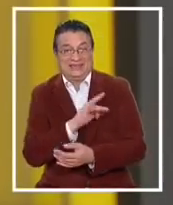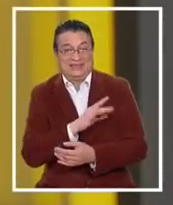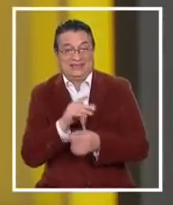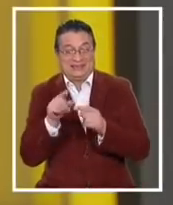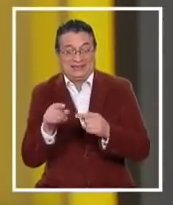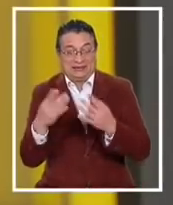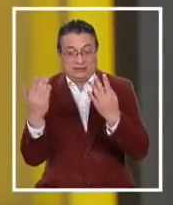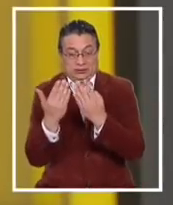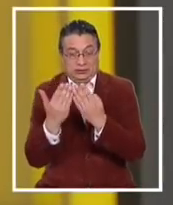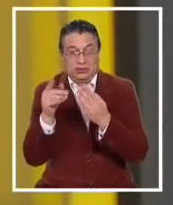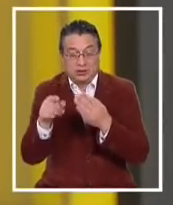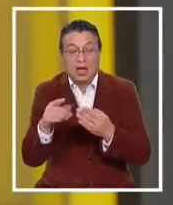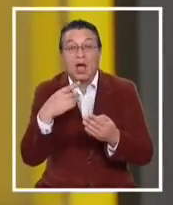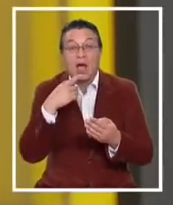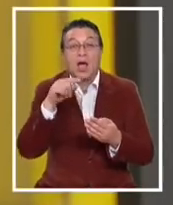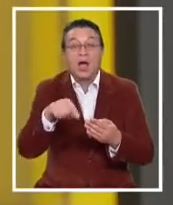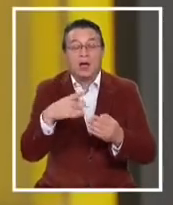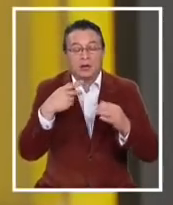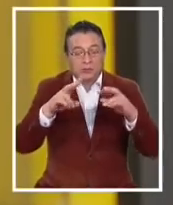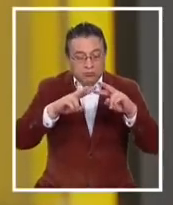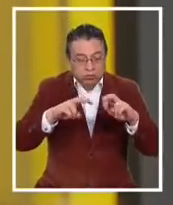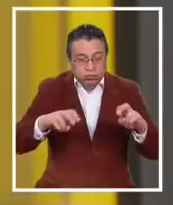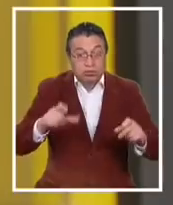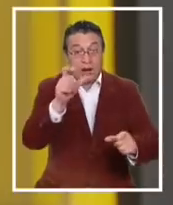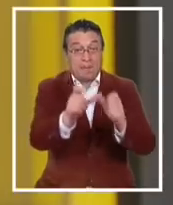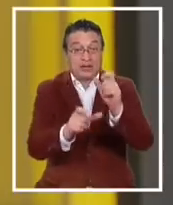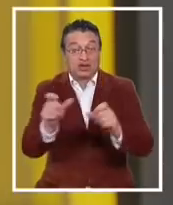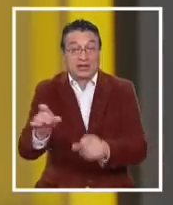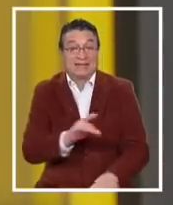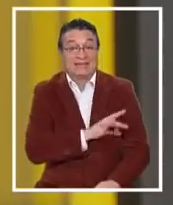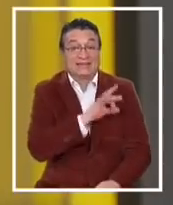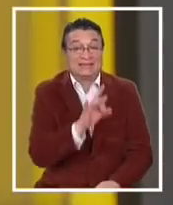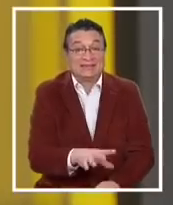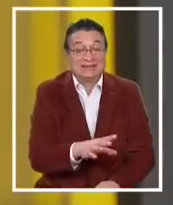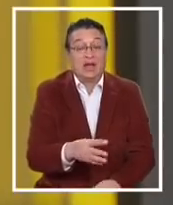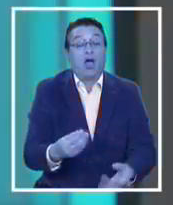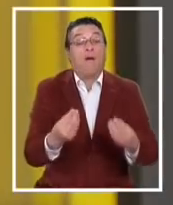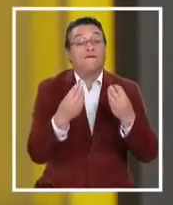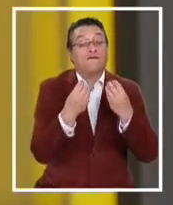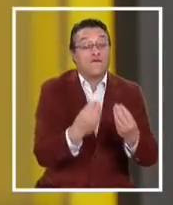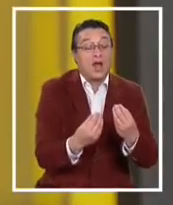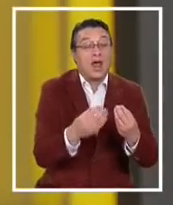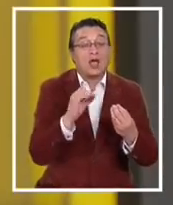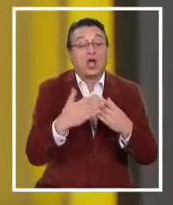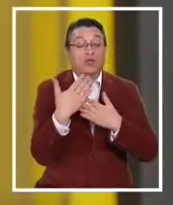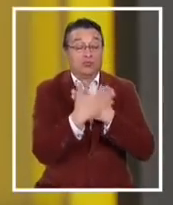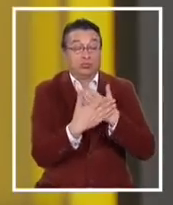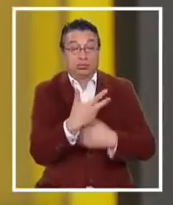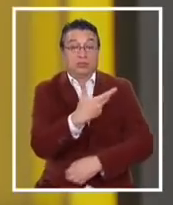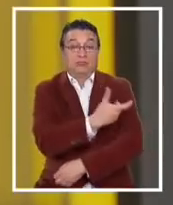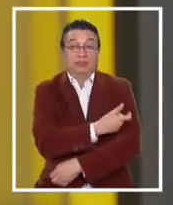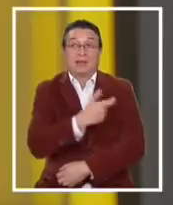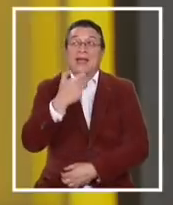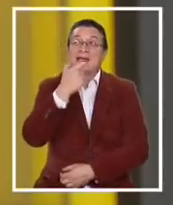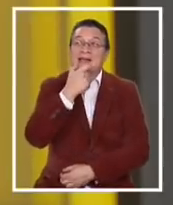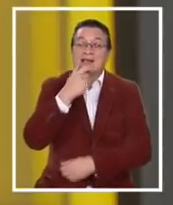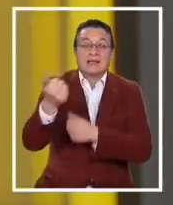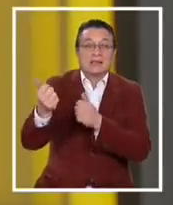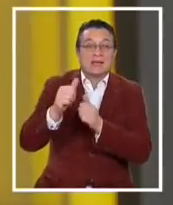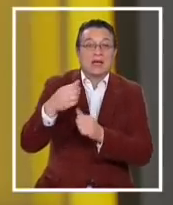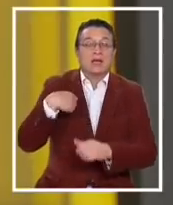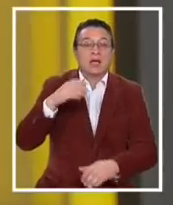trabajo, estamos partiendo los estudios para analizar en población chilena cuán buena y cuánto nos protege la vacuna contra la variante inglesa, la